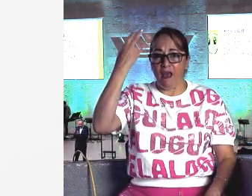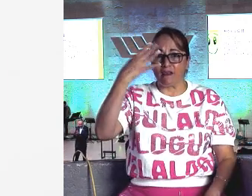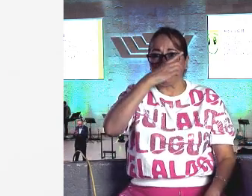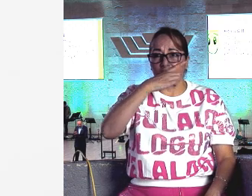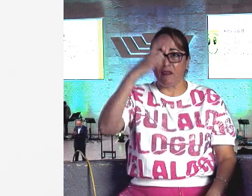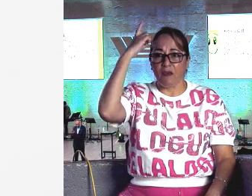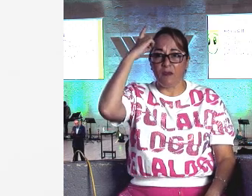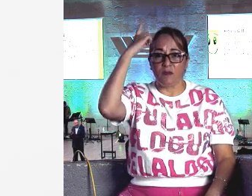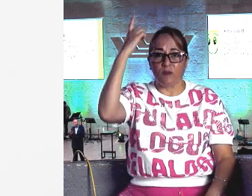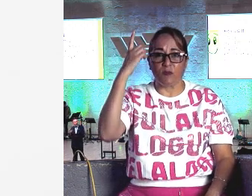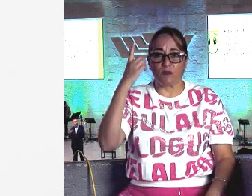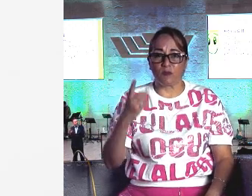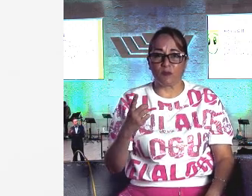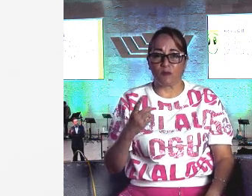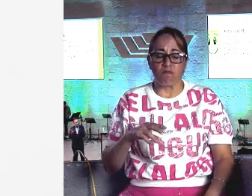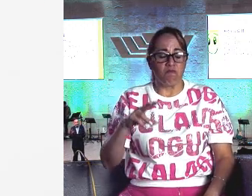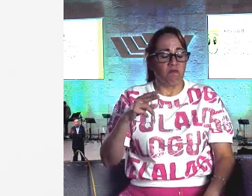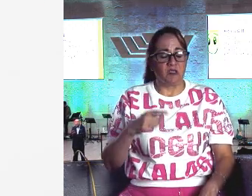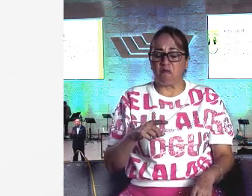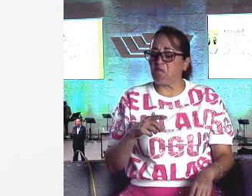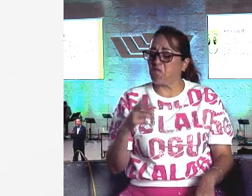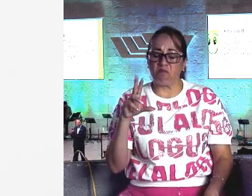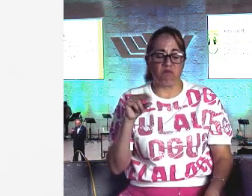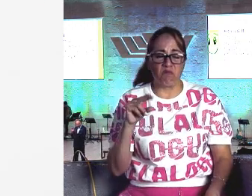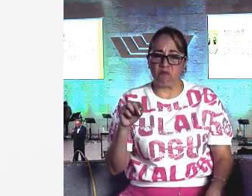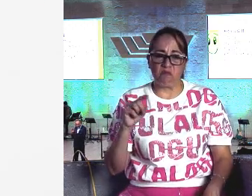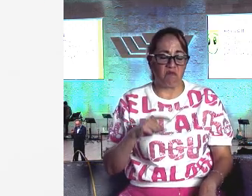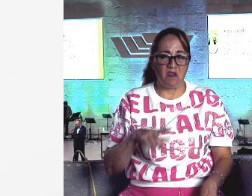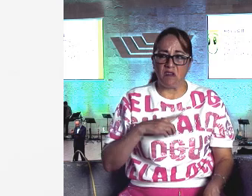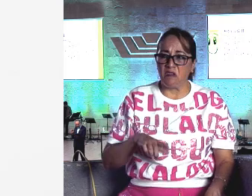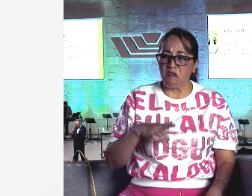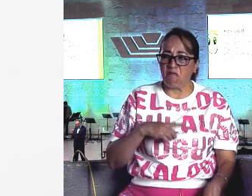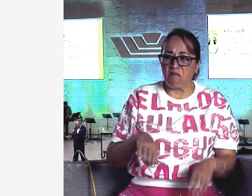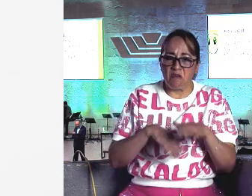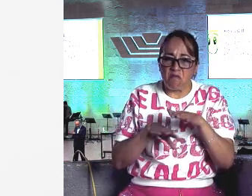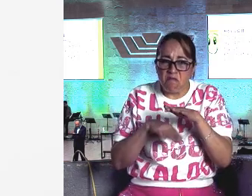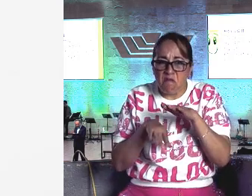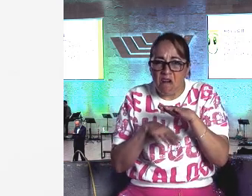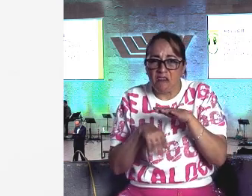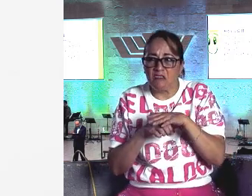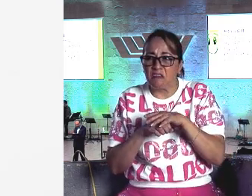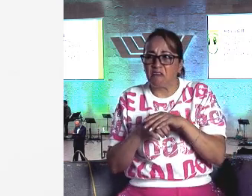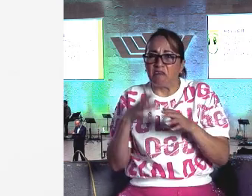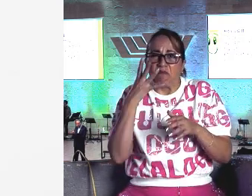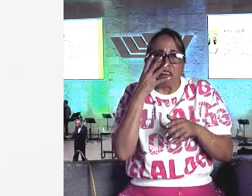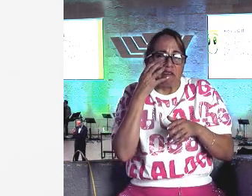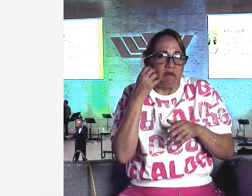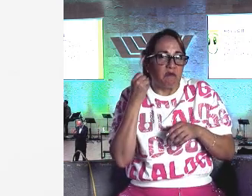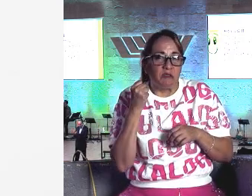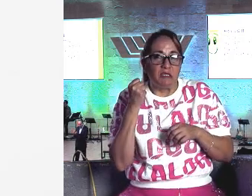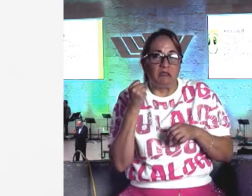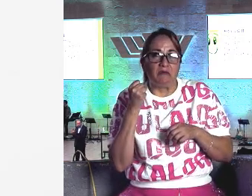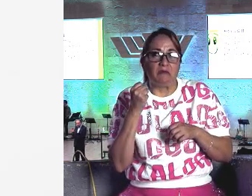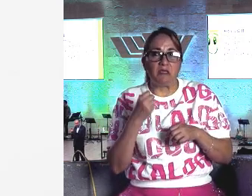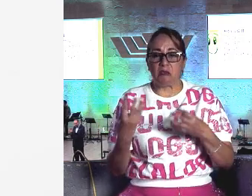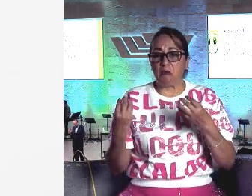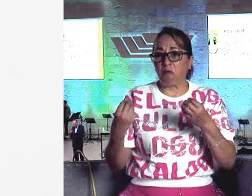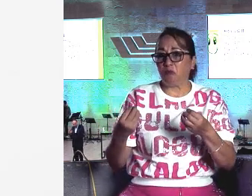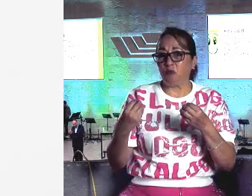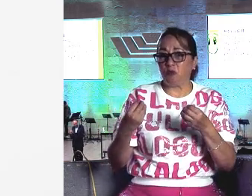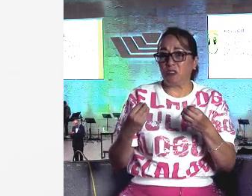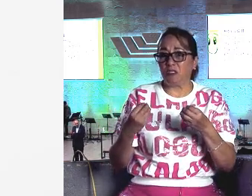dejen brotar ninguna raíz de ¿qué? De amargura, pues podría estorbarles y hacer que muchos